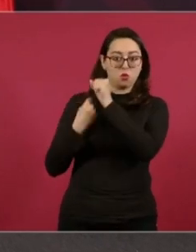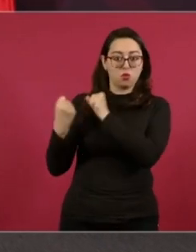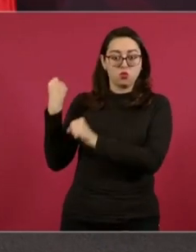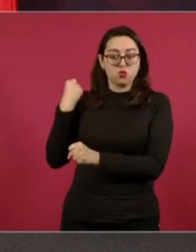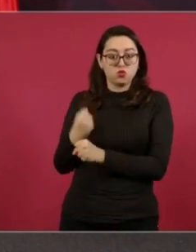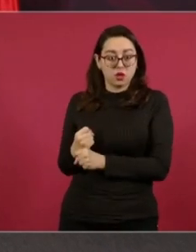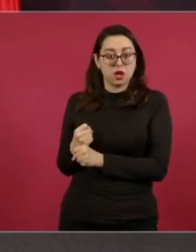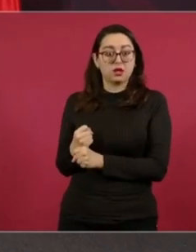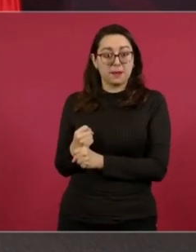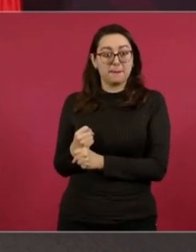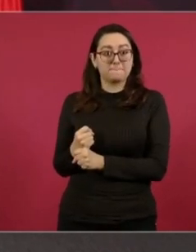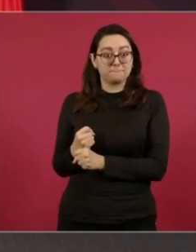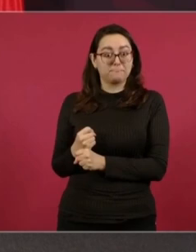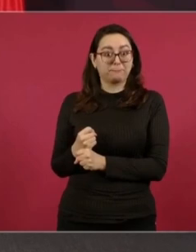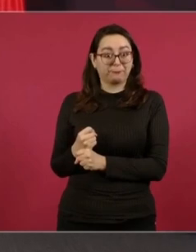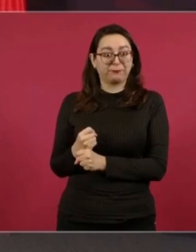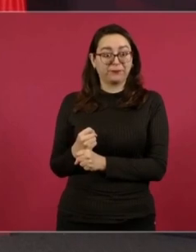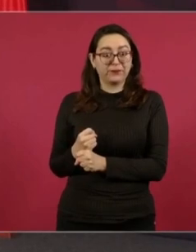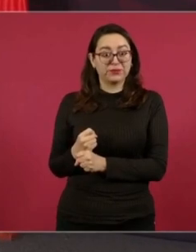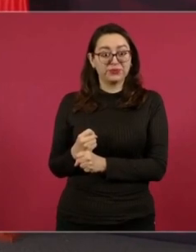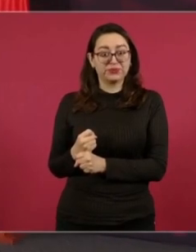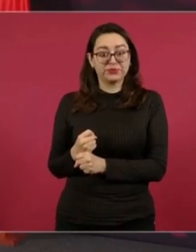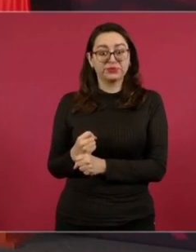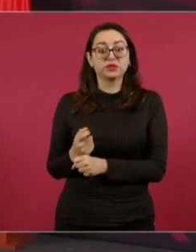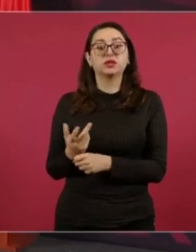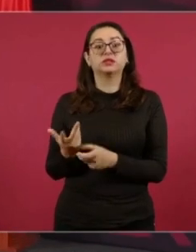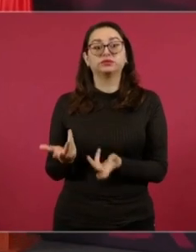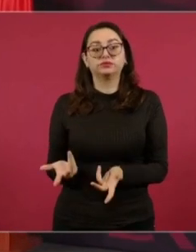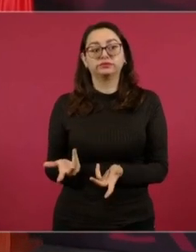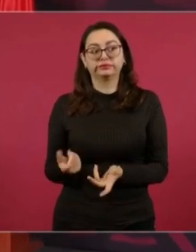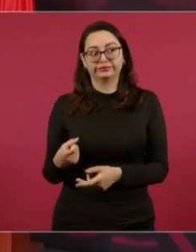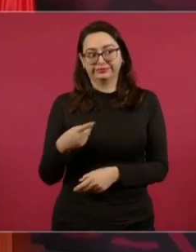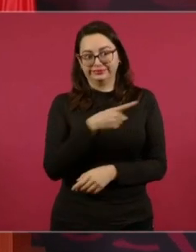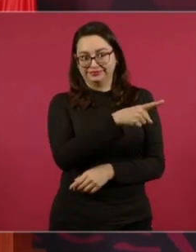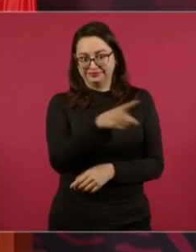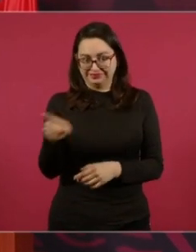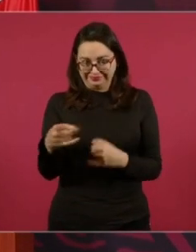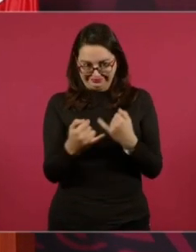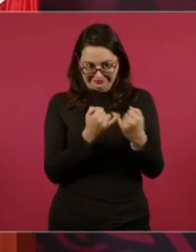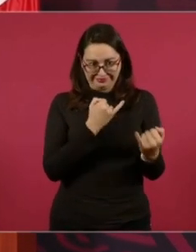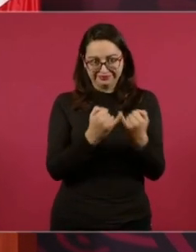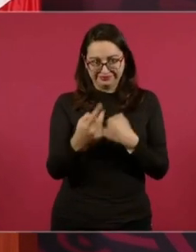Me gané como 2-3 comidas